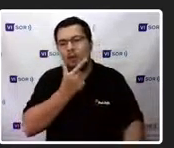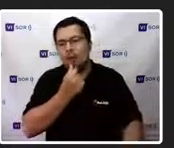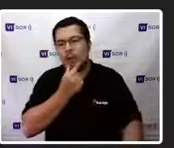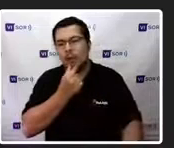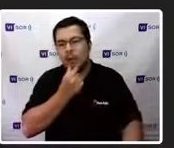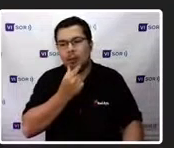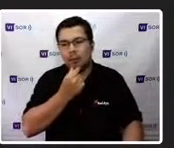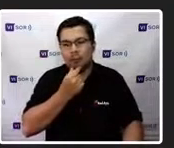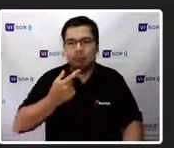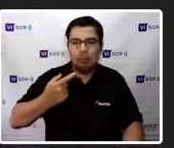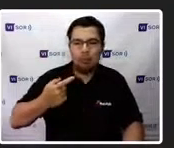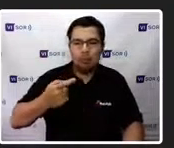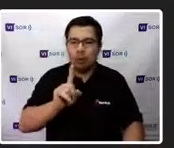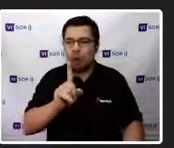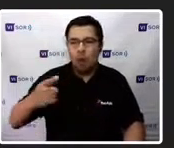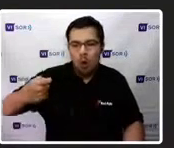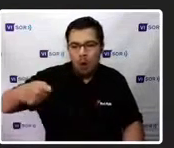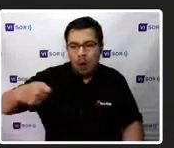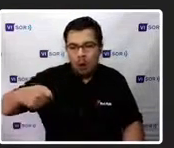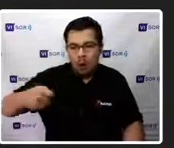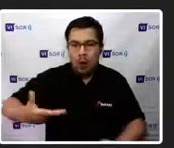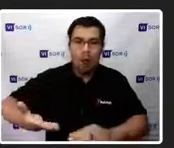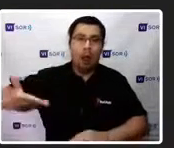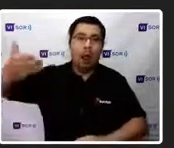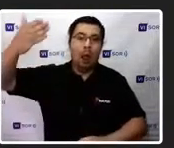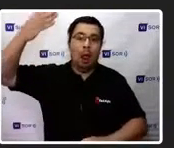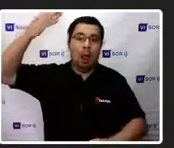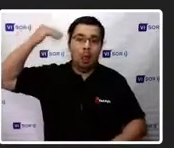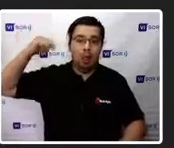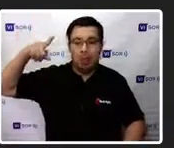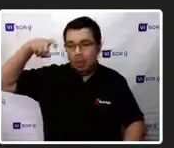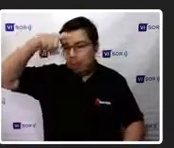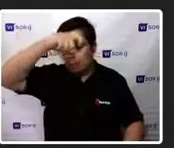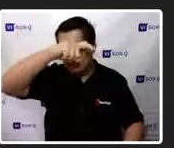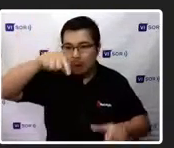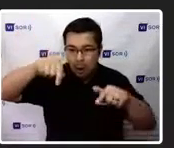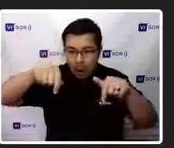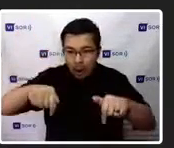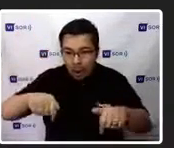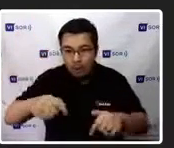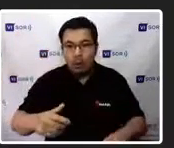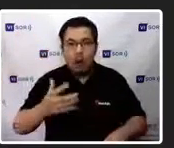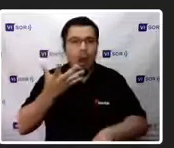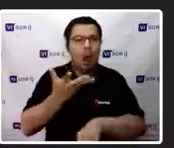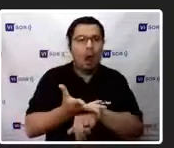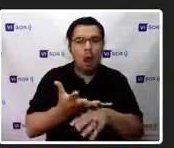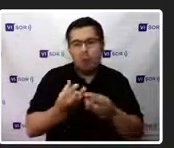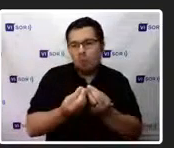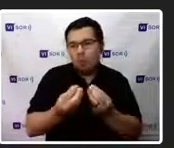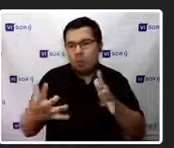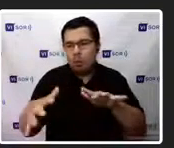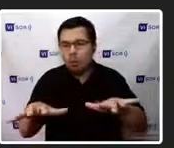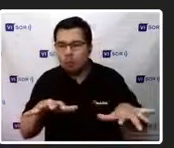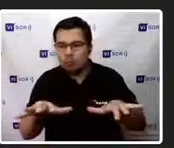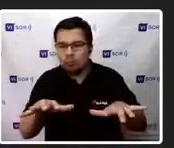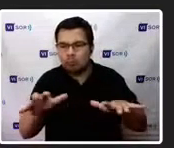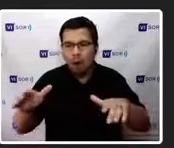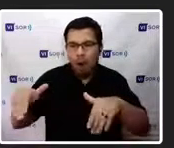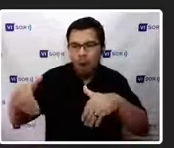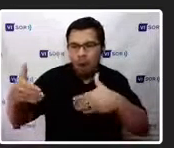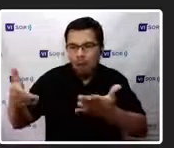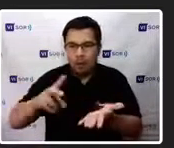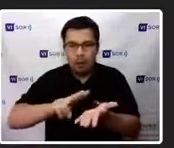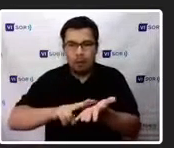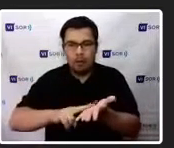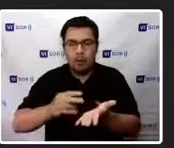que antiguamente era muy difícil y tener buenos equipos era carísimo. Hoy día hay muchas alternativas en el mercado y la verdad es que es un tremendo apoyo que los